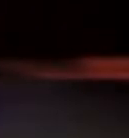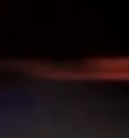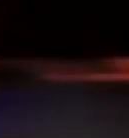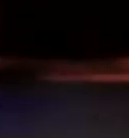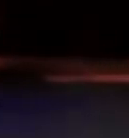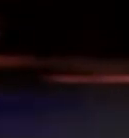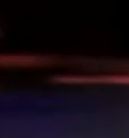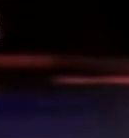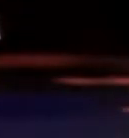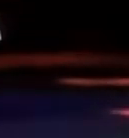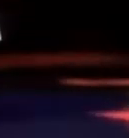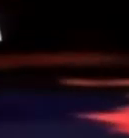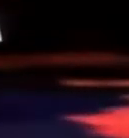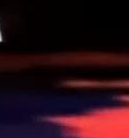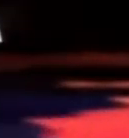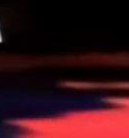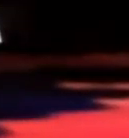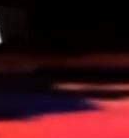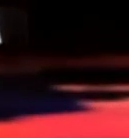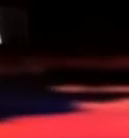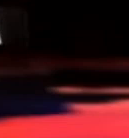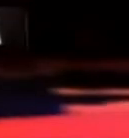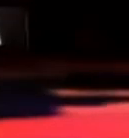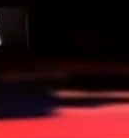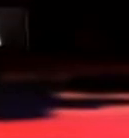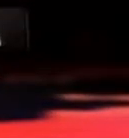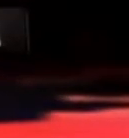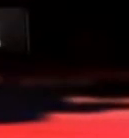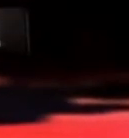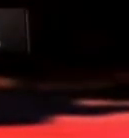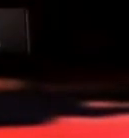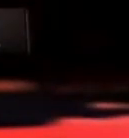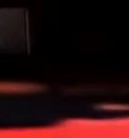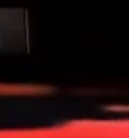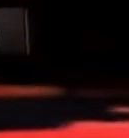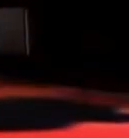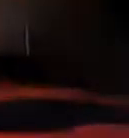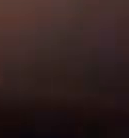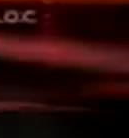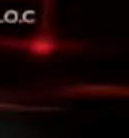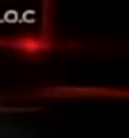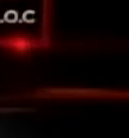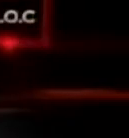Telerama Noticias presenta su segmento Entrevista.